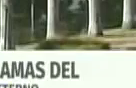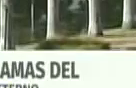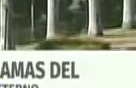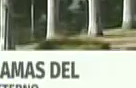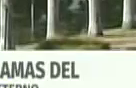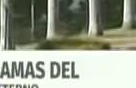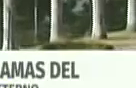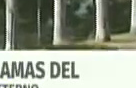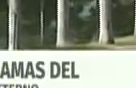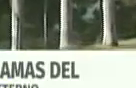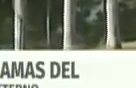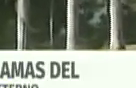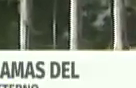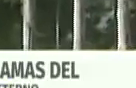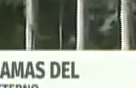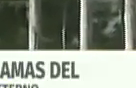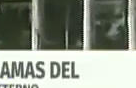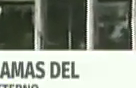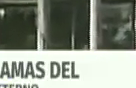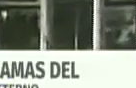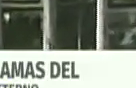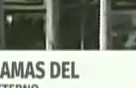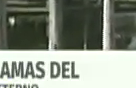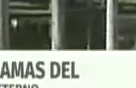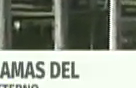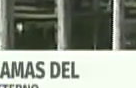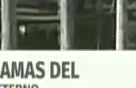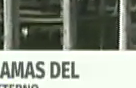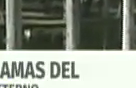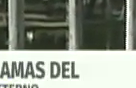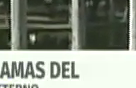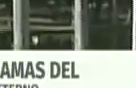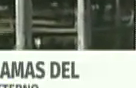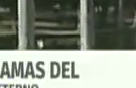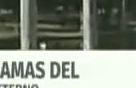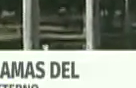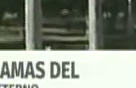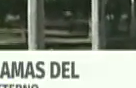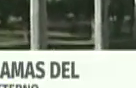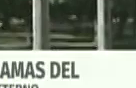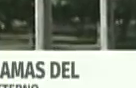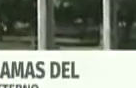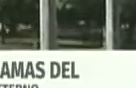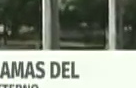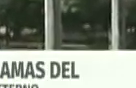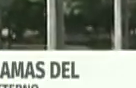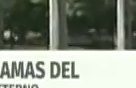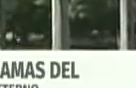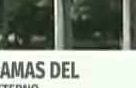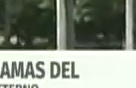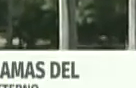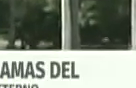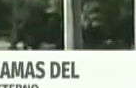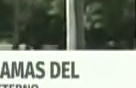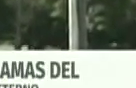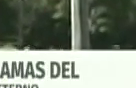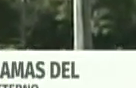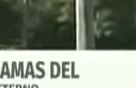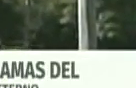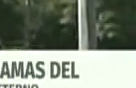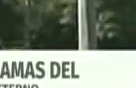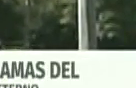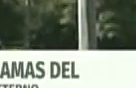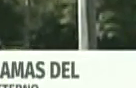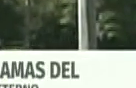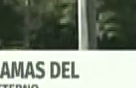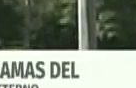te insto en una invitación a que venga a nuestra comunidad y comparta con nuestro pueblo aquí. Que Dios te bendiga, Nicolás, y seguimos venciendo.